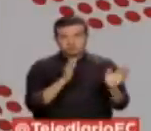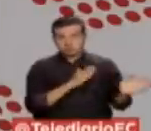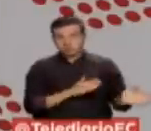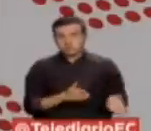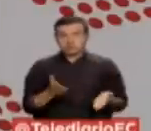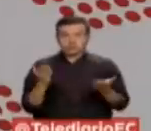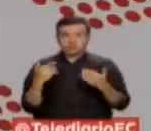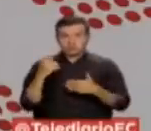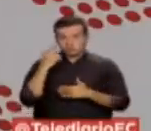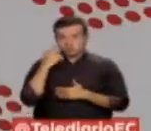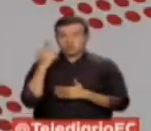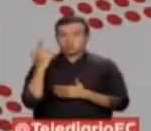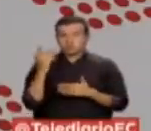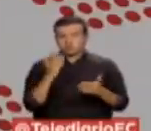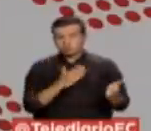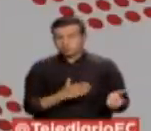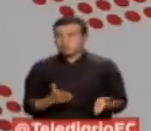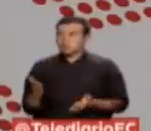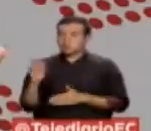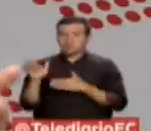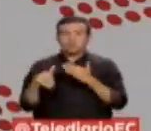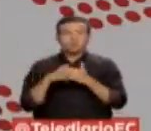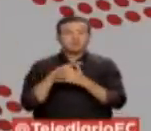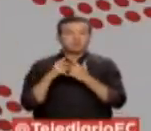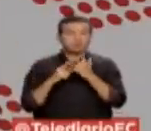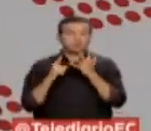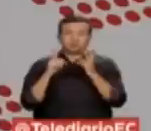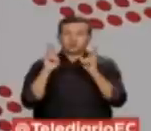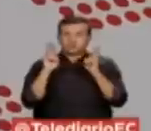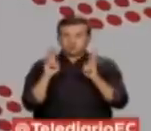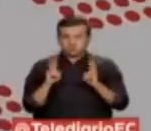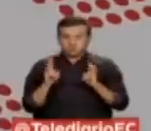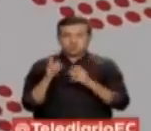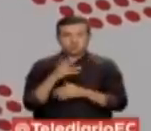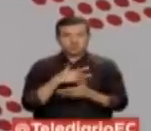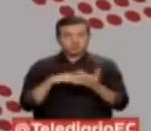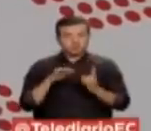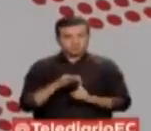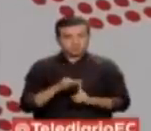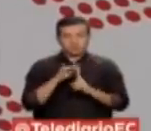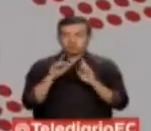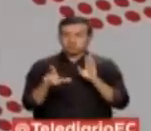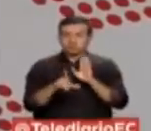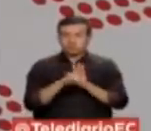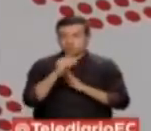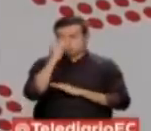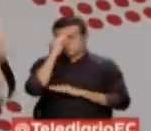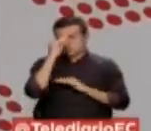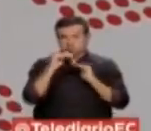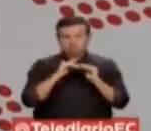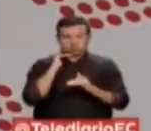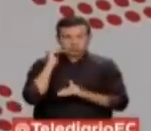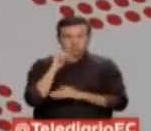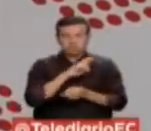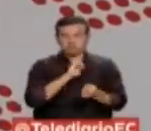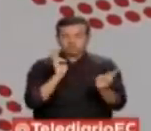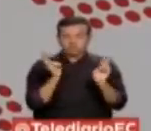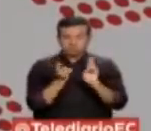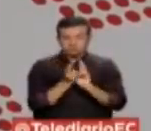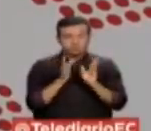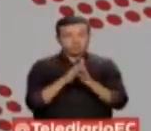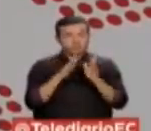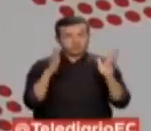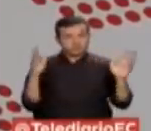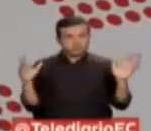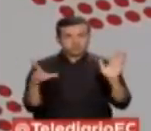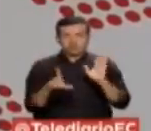discutiendo en la asamblea nacional Estos son algunos de los temas que están priorizados está la ley de Educación intercultural una reforma grande